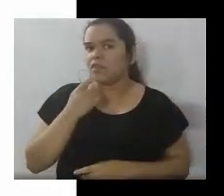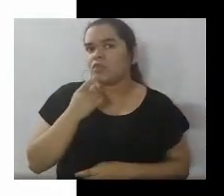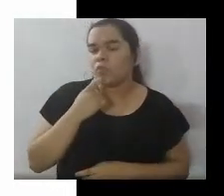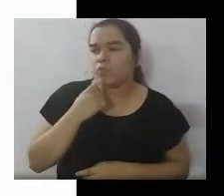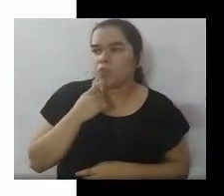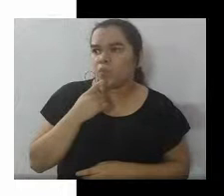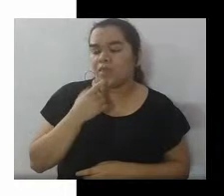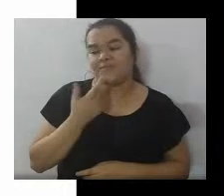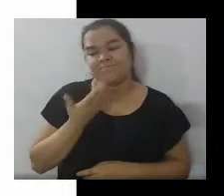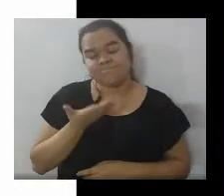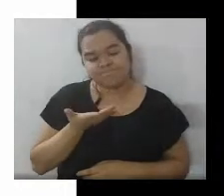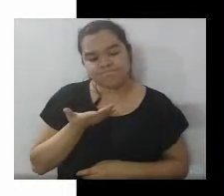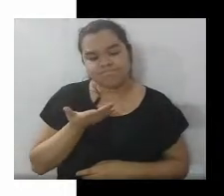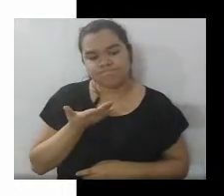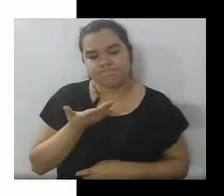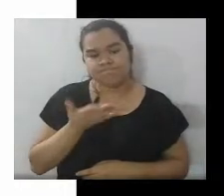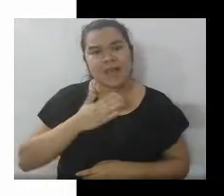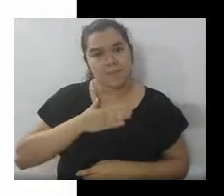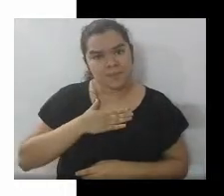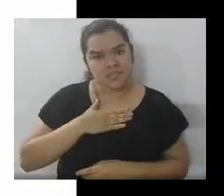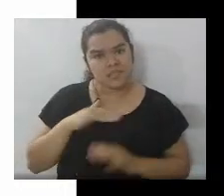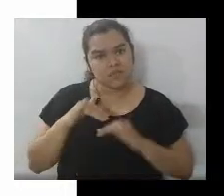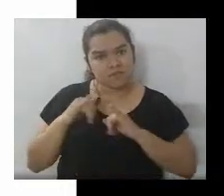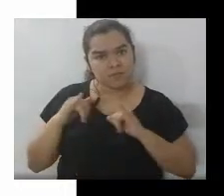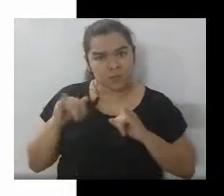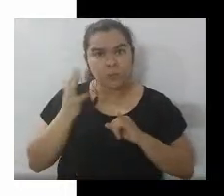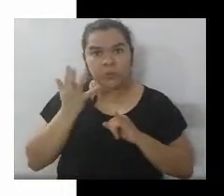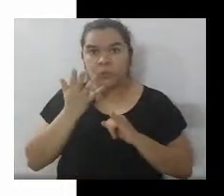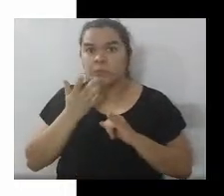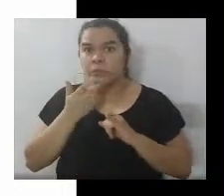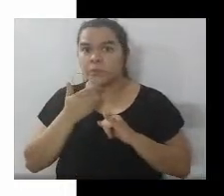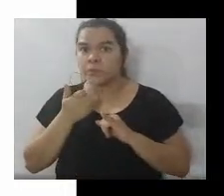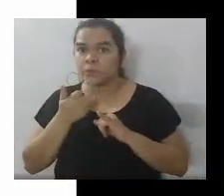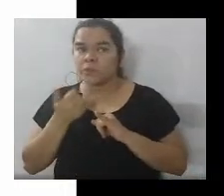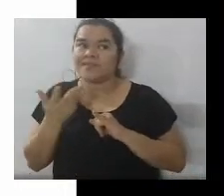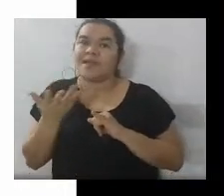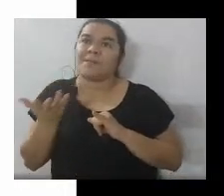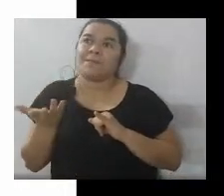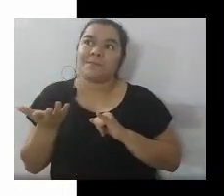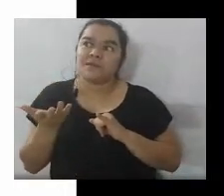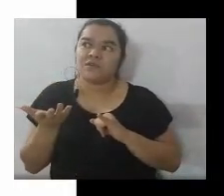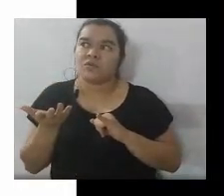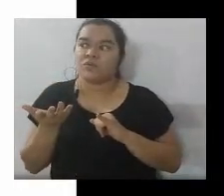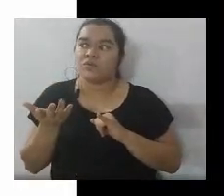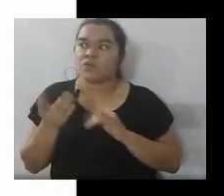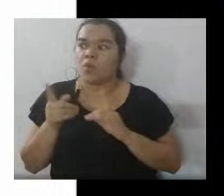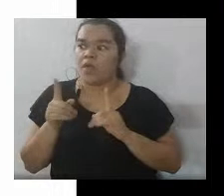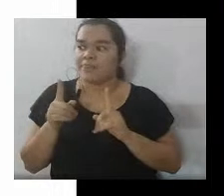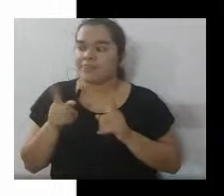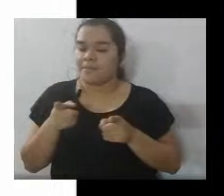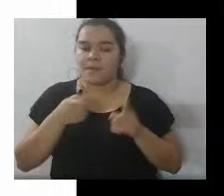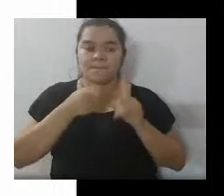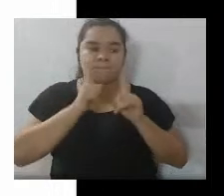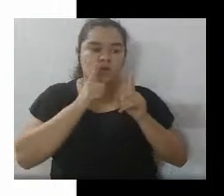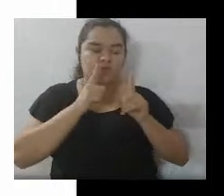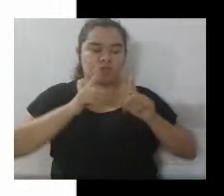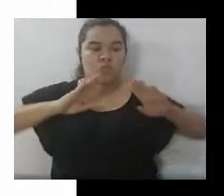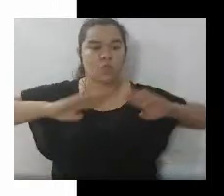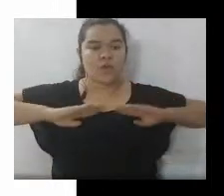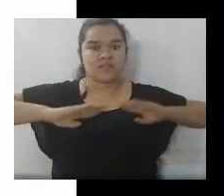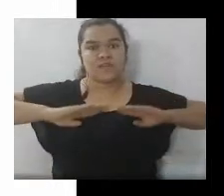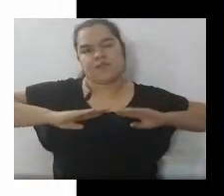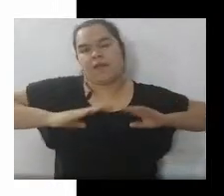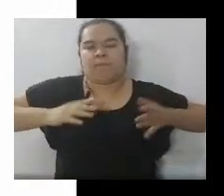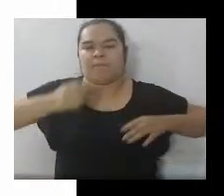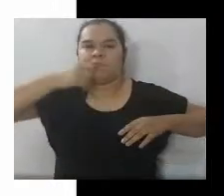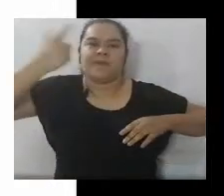mira, me gusta informática, pero también me gusta el profesorado de educación física, no